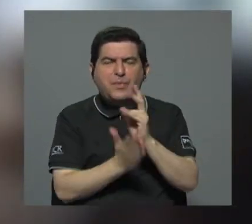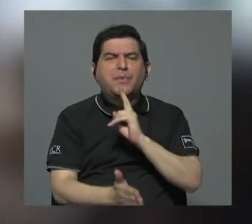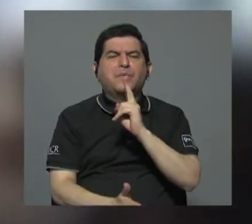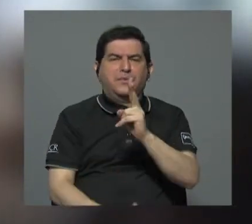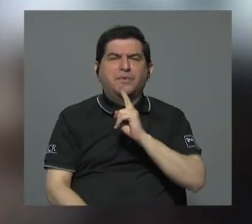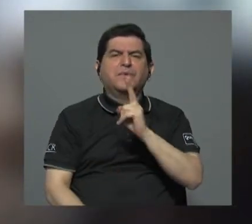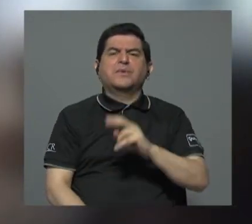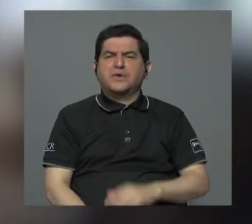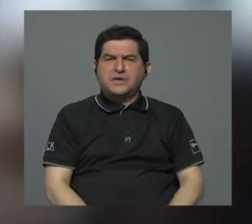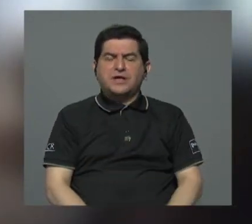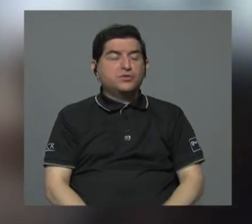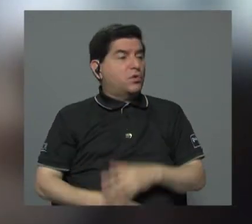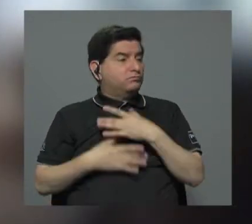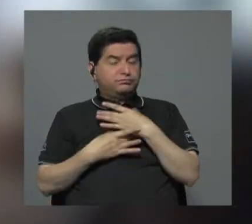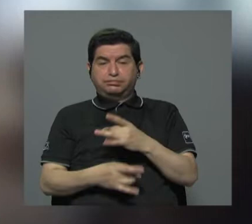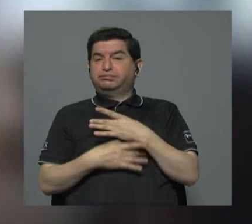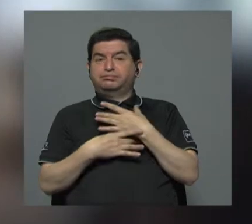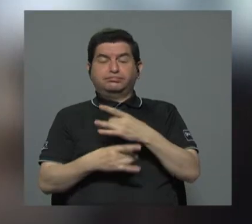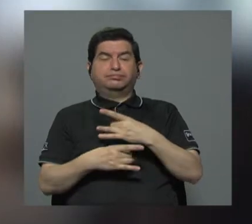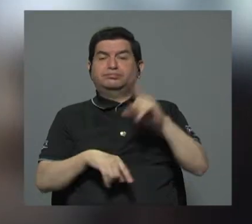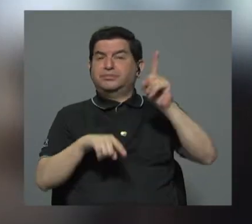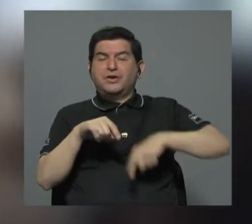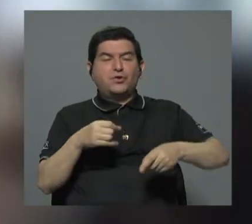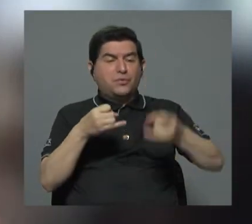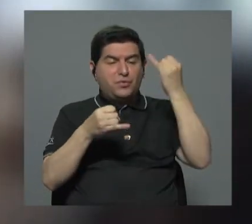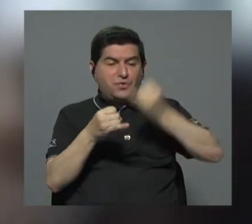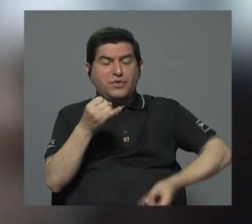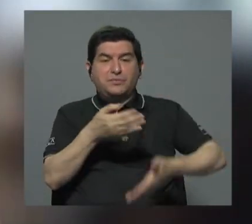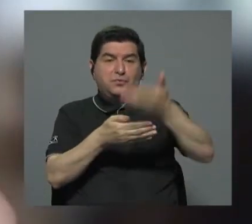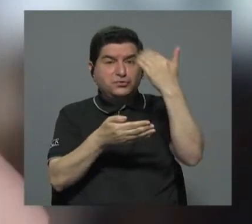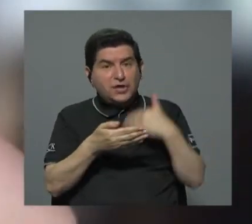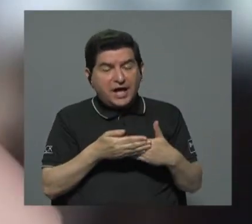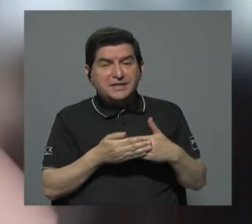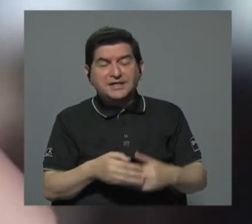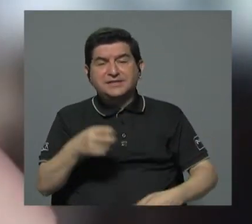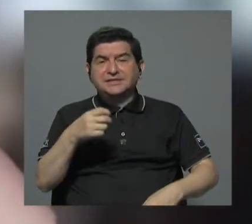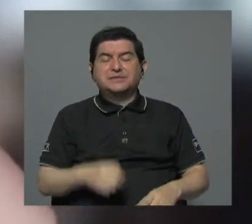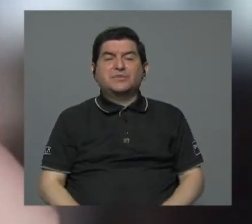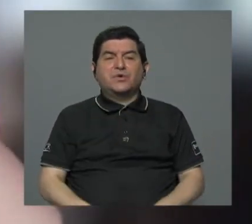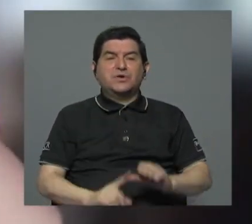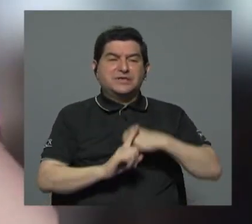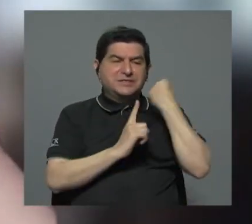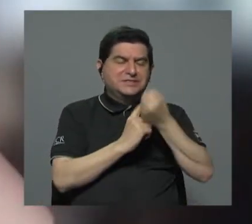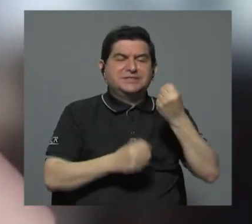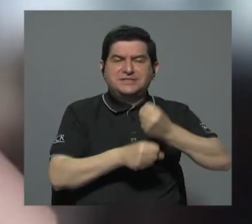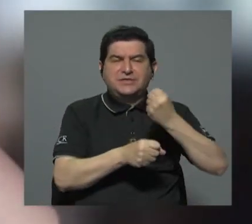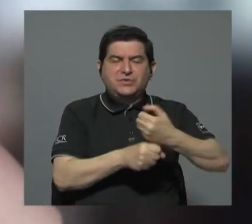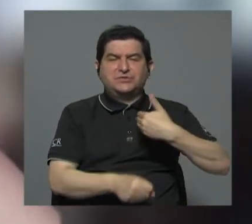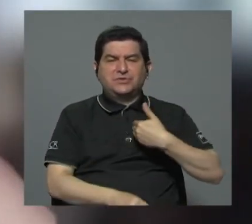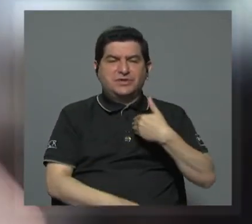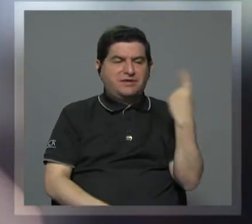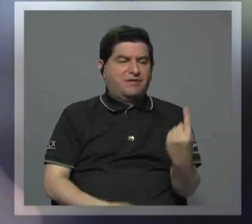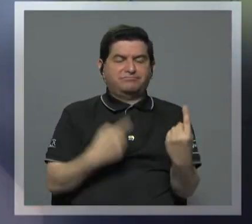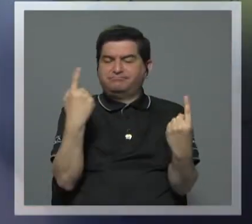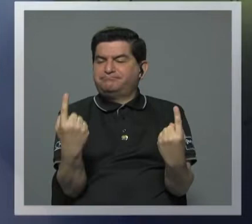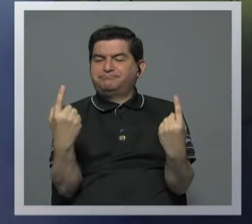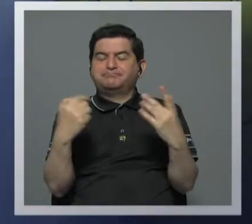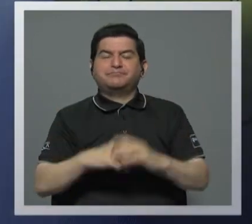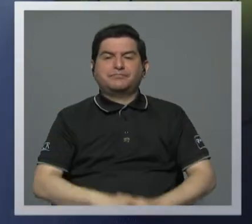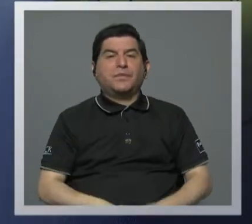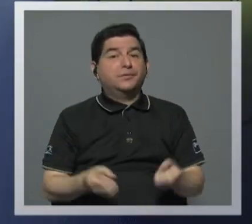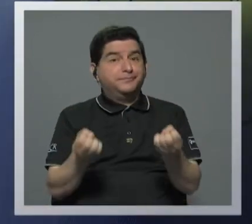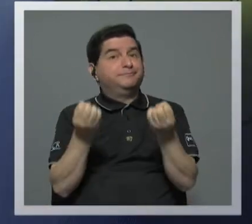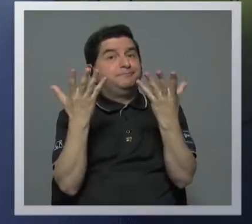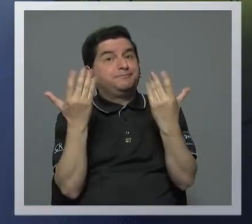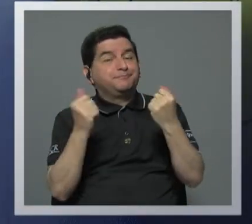fue fascinante y que no pudimos terminar antes, en realidad, por los compromisos laborales que teníamos cada uno, ¿no? Que son